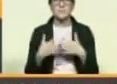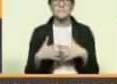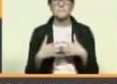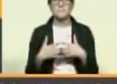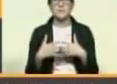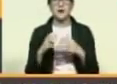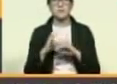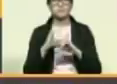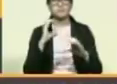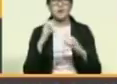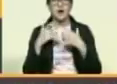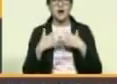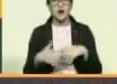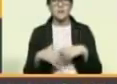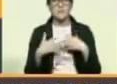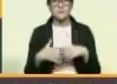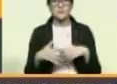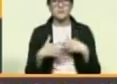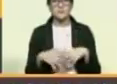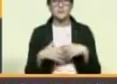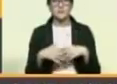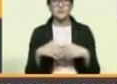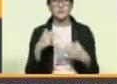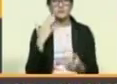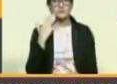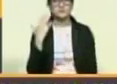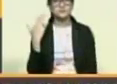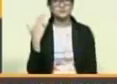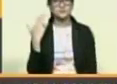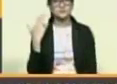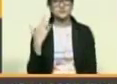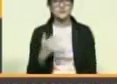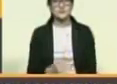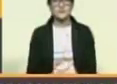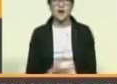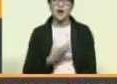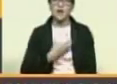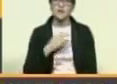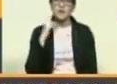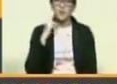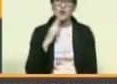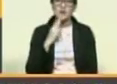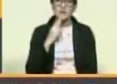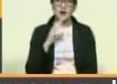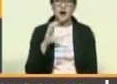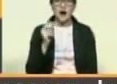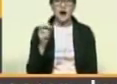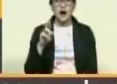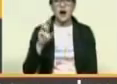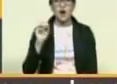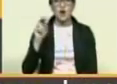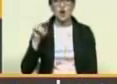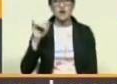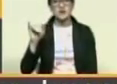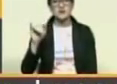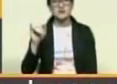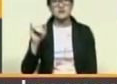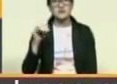estos camiones compactadores a la alcaldía bolivariana de Caroní, Caroní para